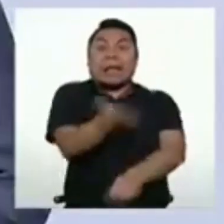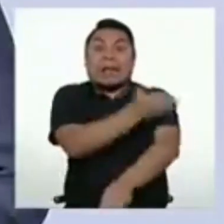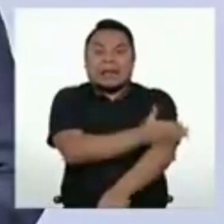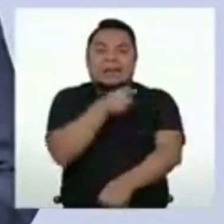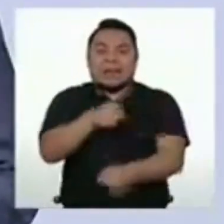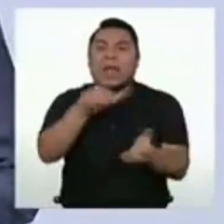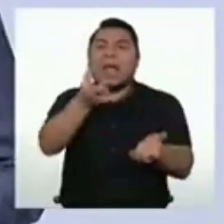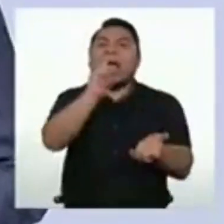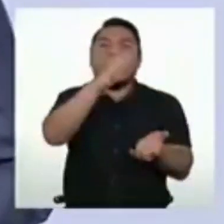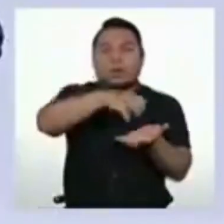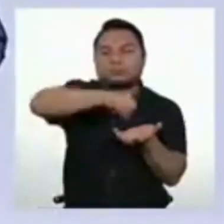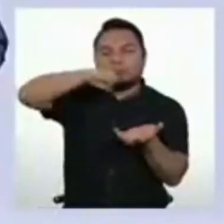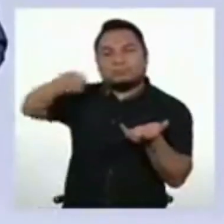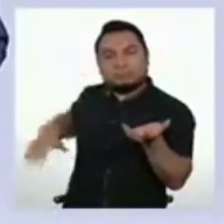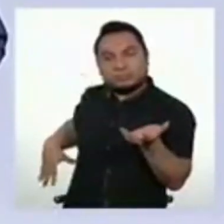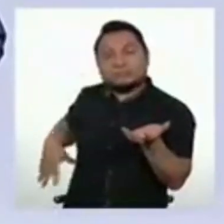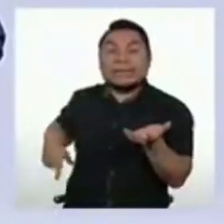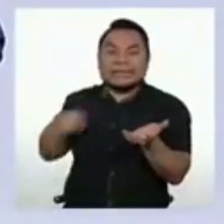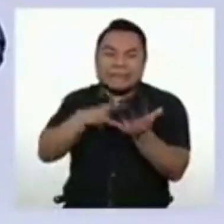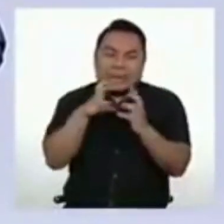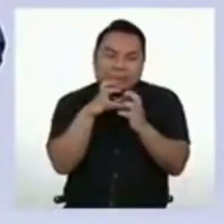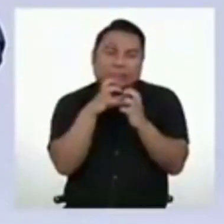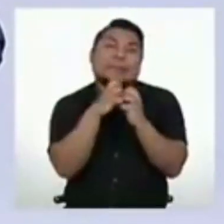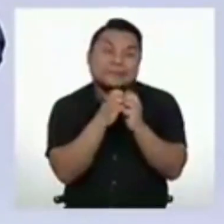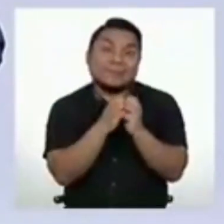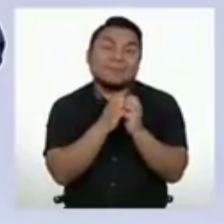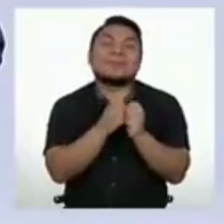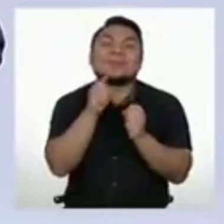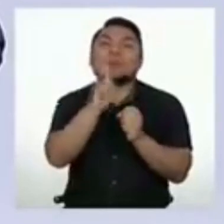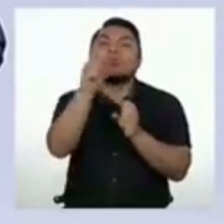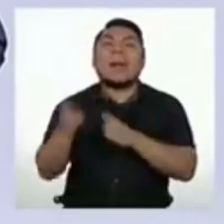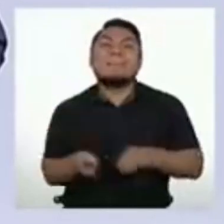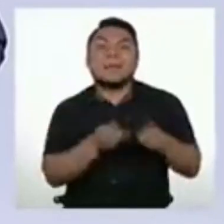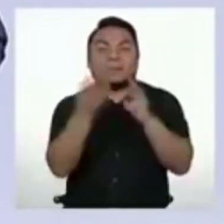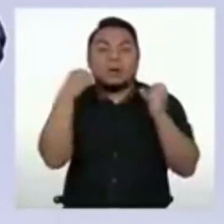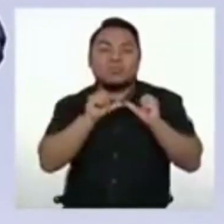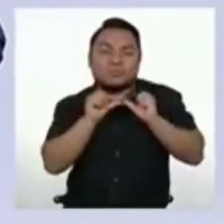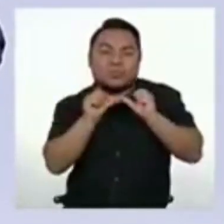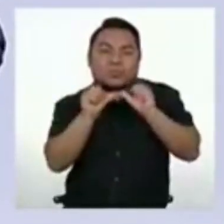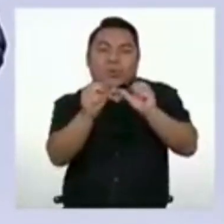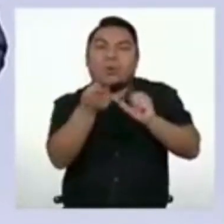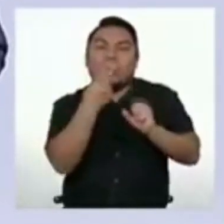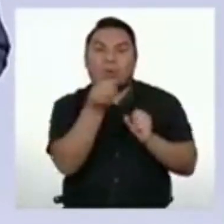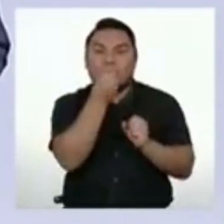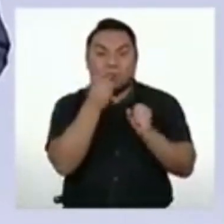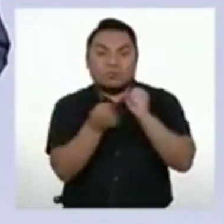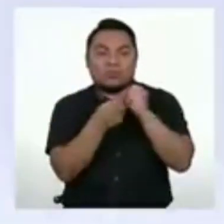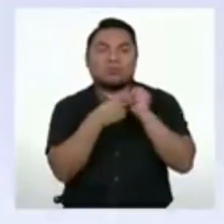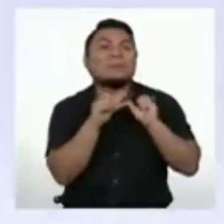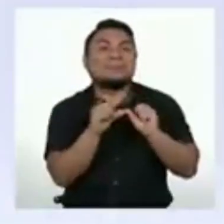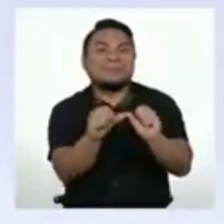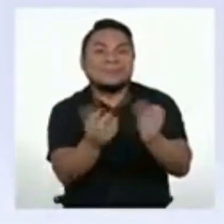consumir. La deshidratación es una forma ancestral de conservar los alimentos sin perder sus propiedades